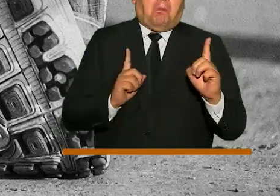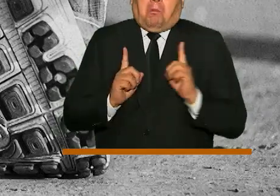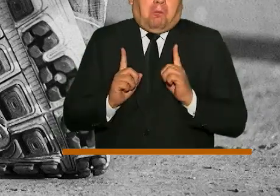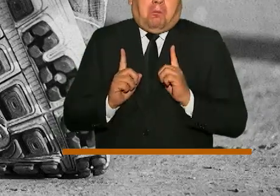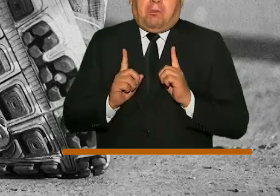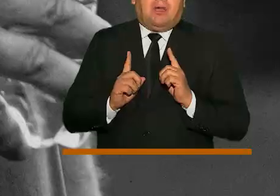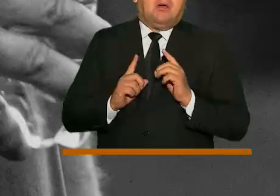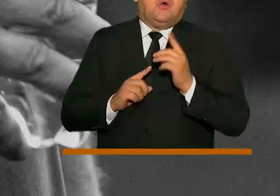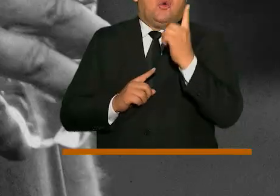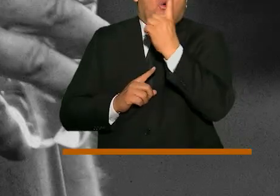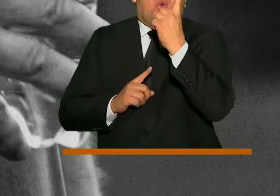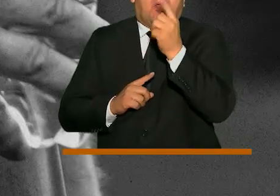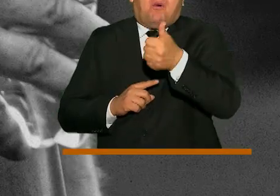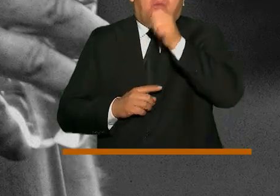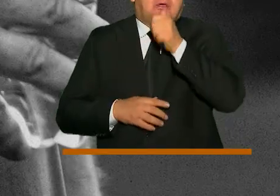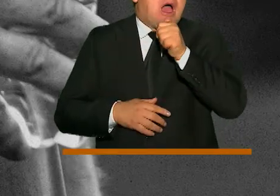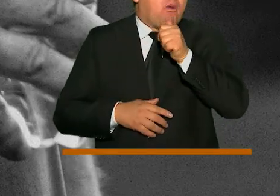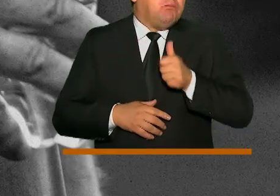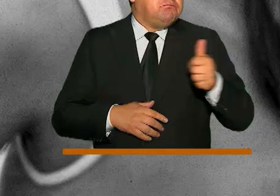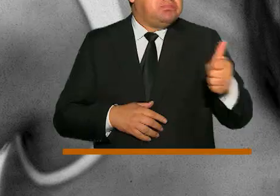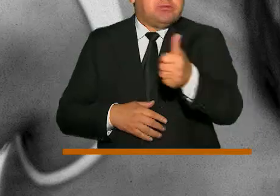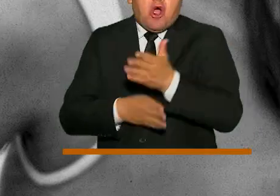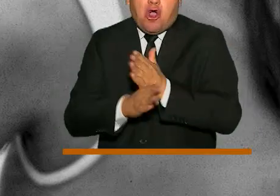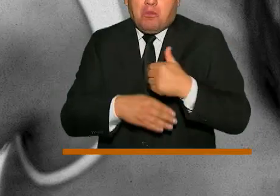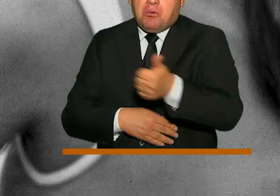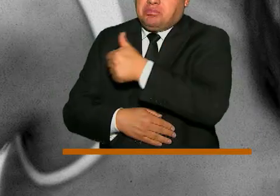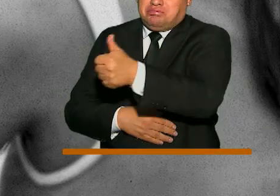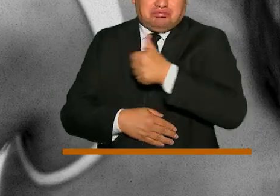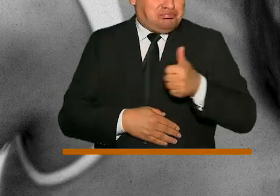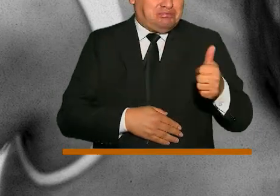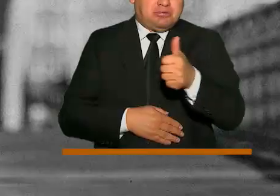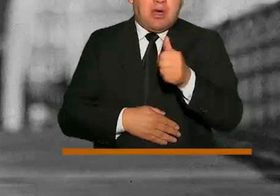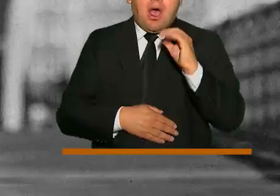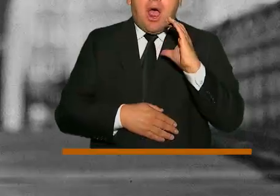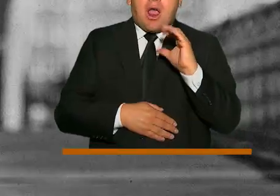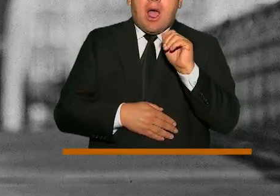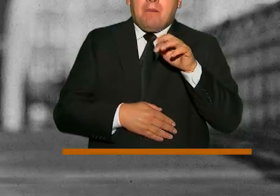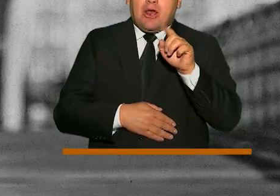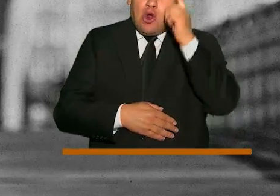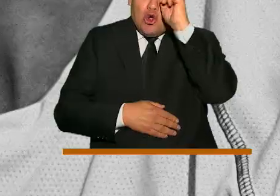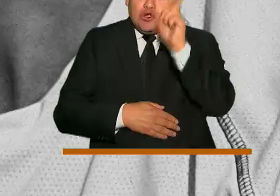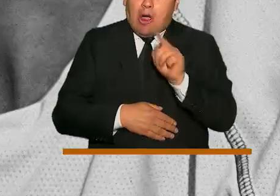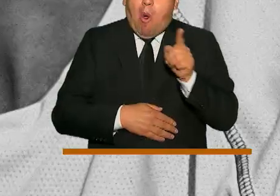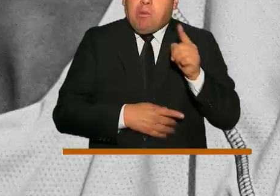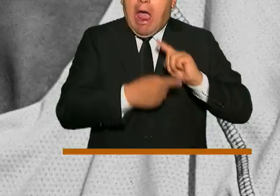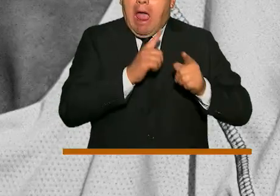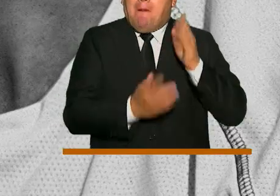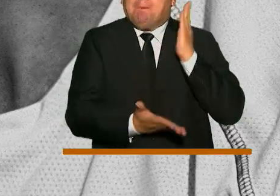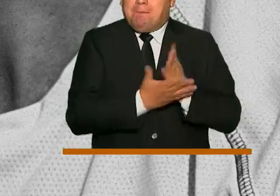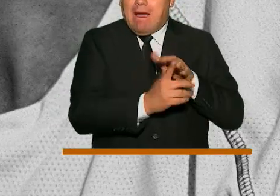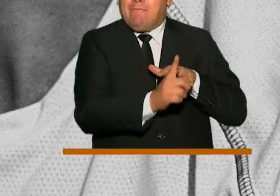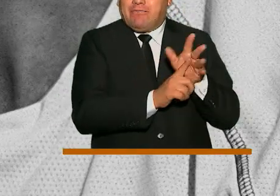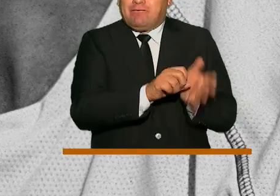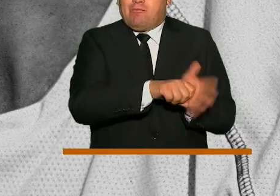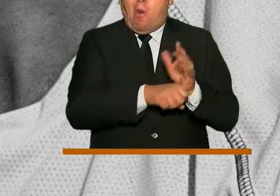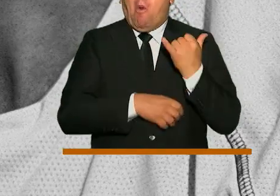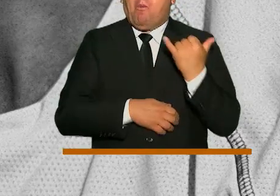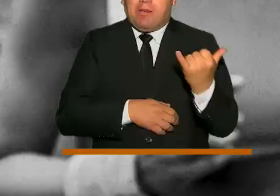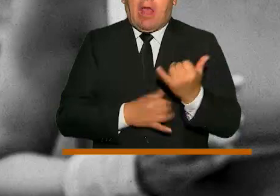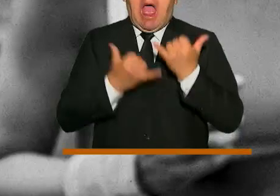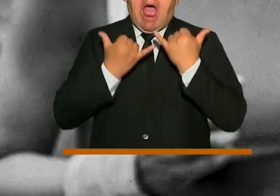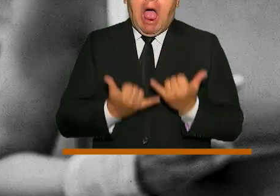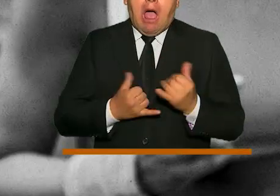distancia necesaria. Llevan solo una botella de agua. La comparten entre todos. Camilo no lo sabe, pero uno de sus amigos es positivo para